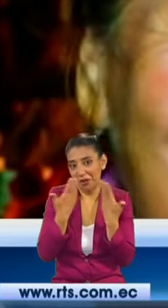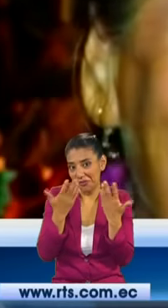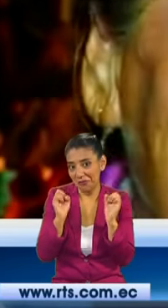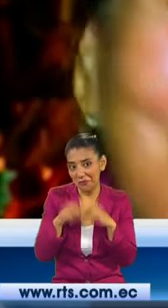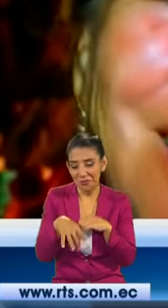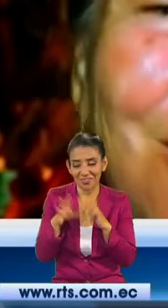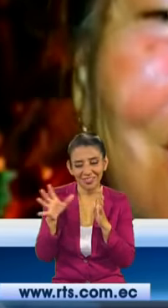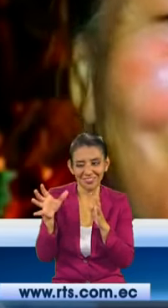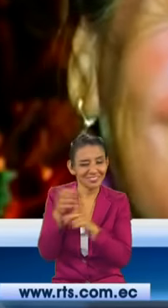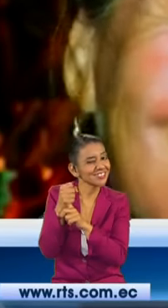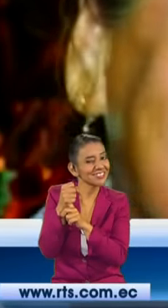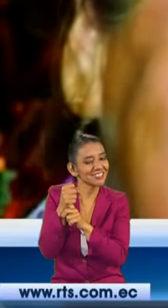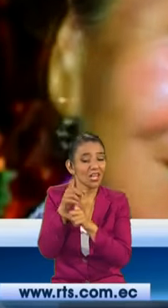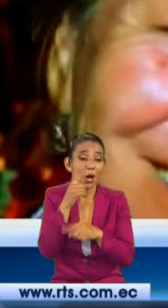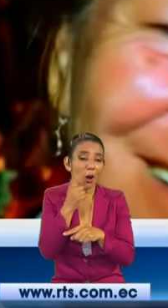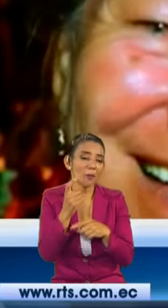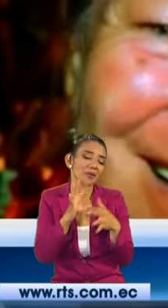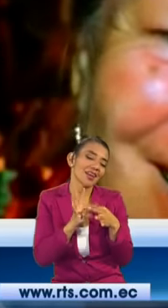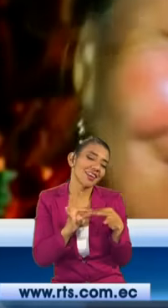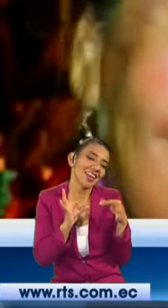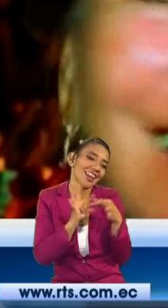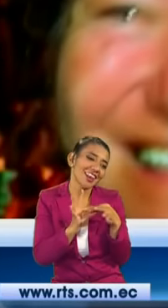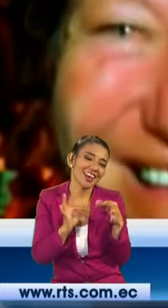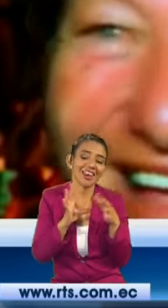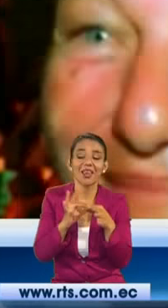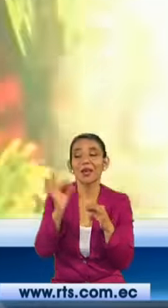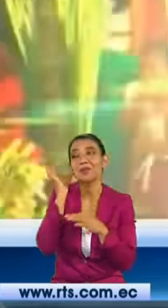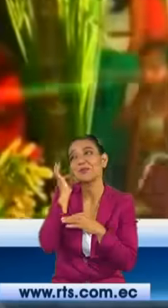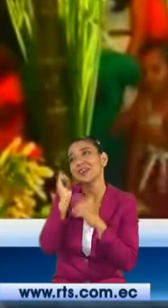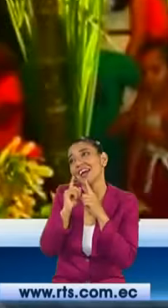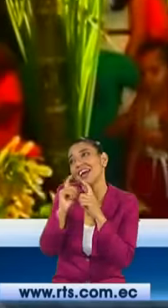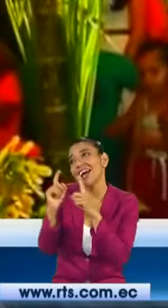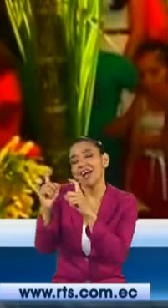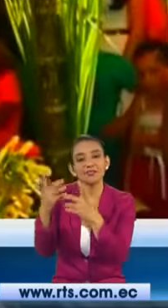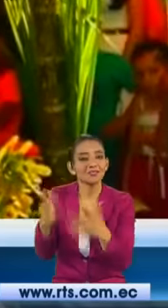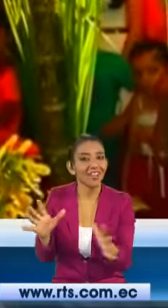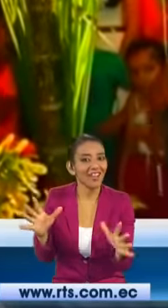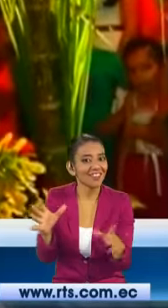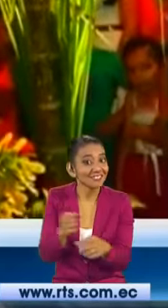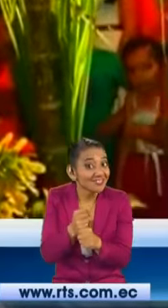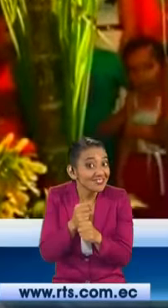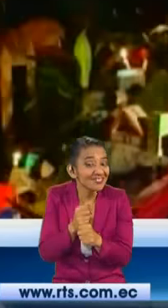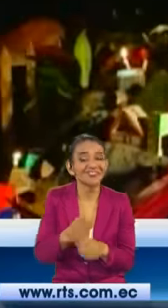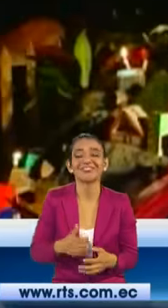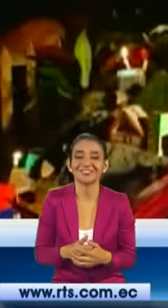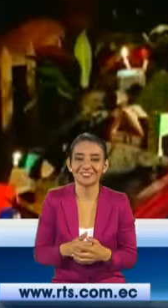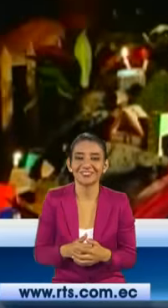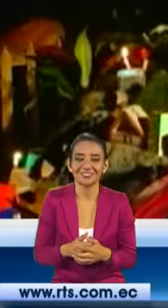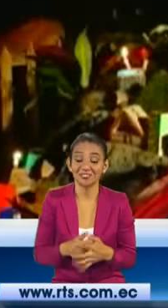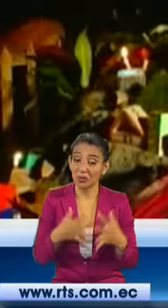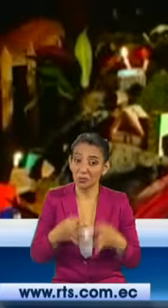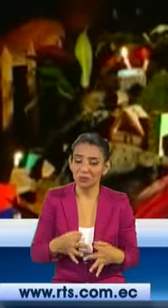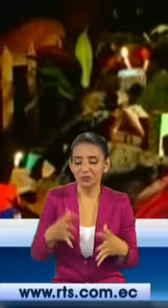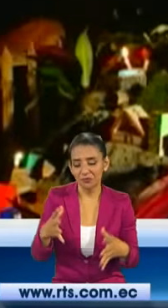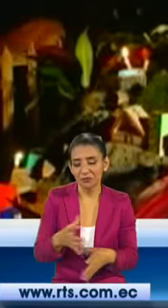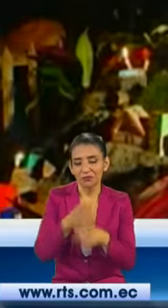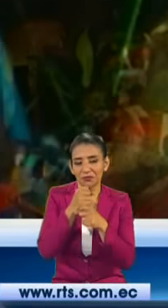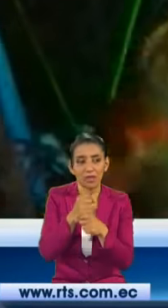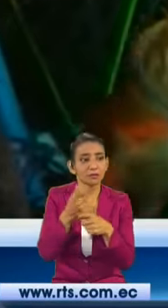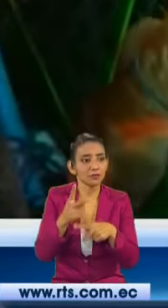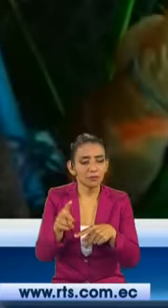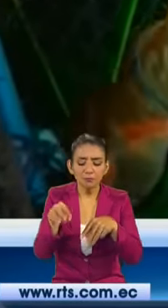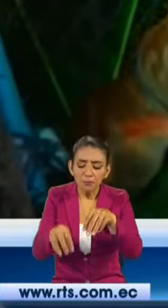los tirábamos los versos, el hombre decía a la chica y la chica le decía a él. Para representar este acontecimiento de fe se usan, además de